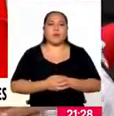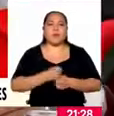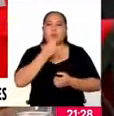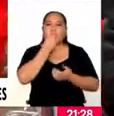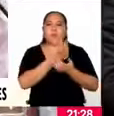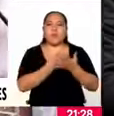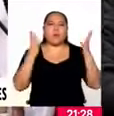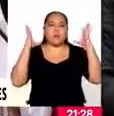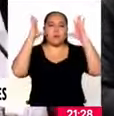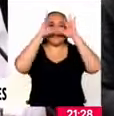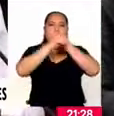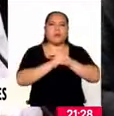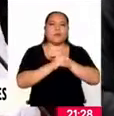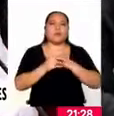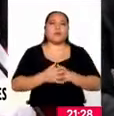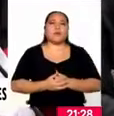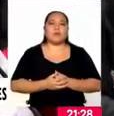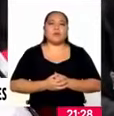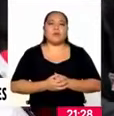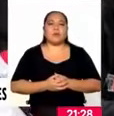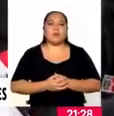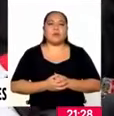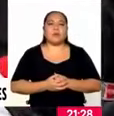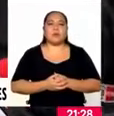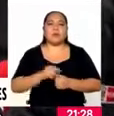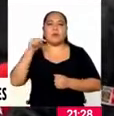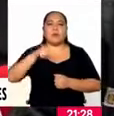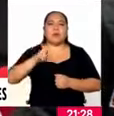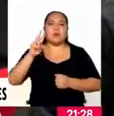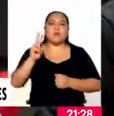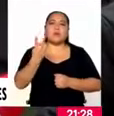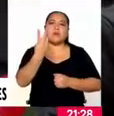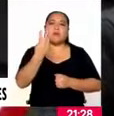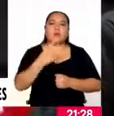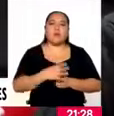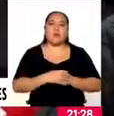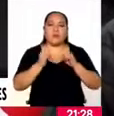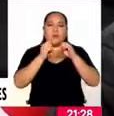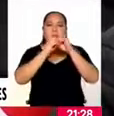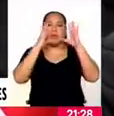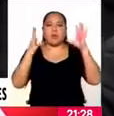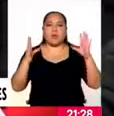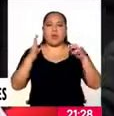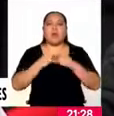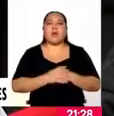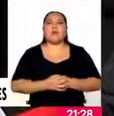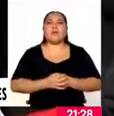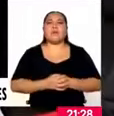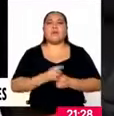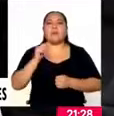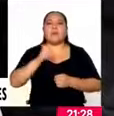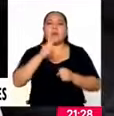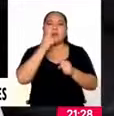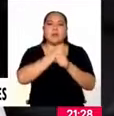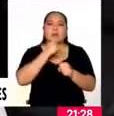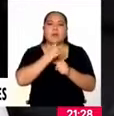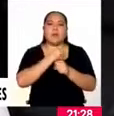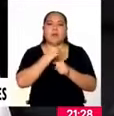Buenas noches. Doy cuenta en esta segunda jornada del reporte situacional del sector laboral.